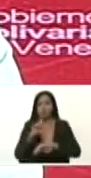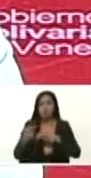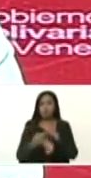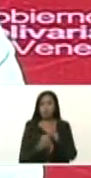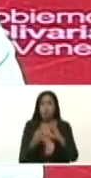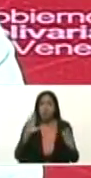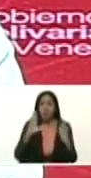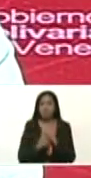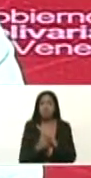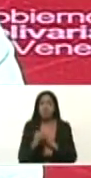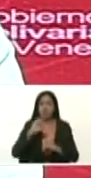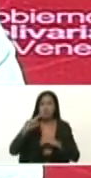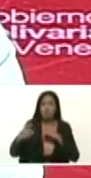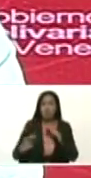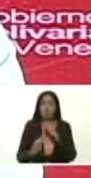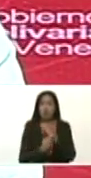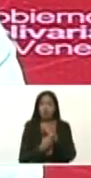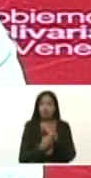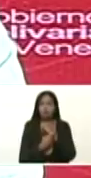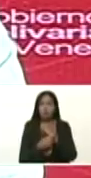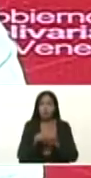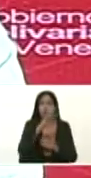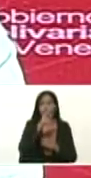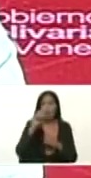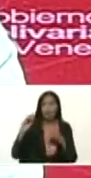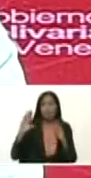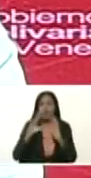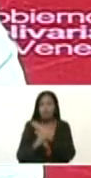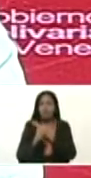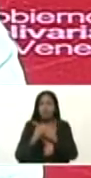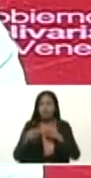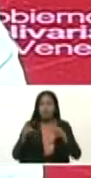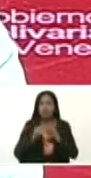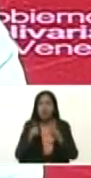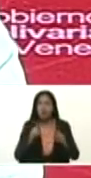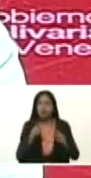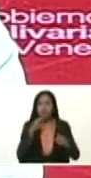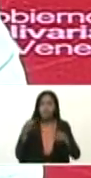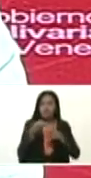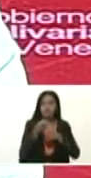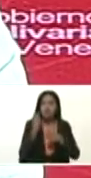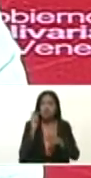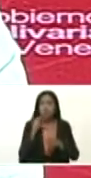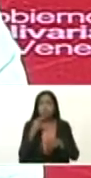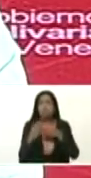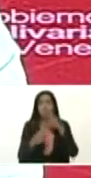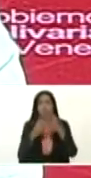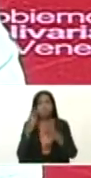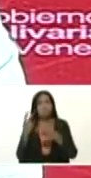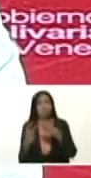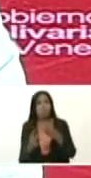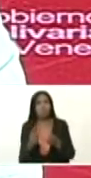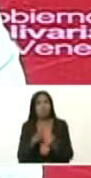ladrón? Juan Guaidó y los 40 ladrones andan por ahí.